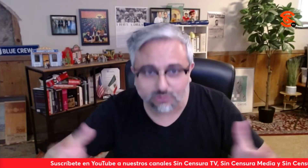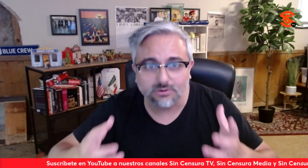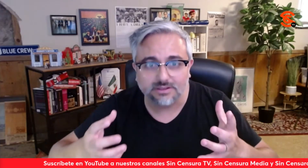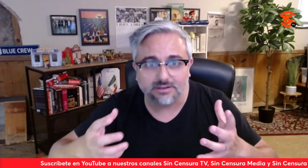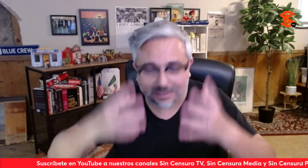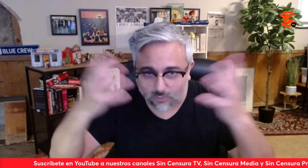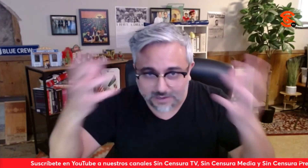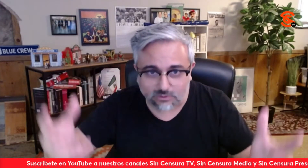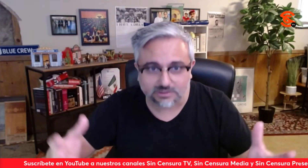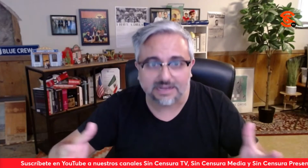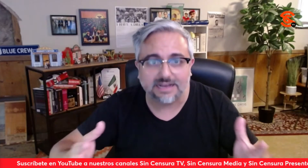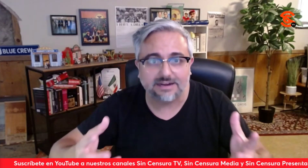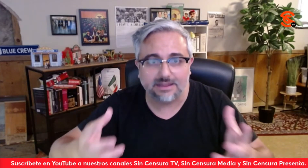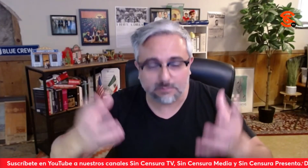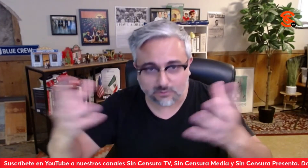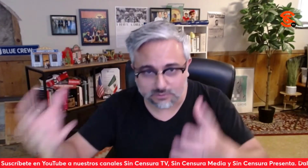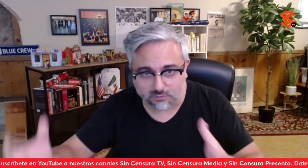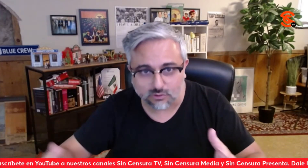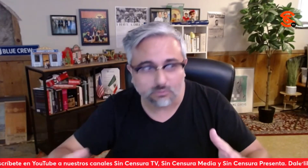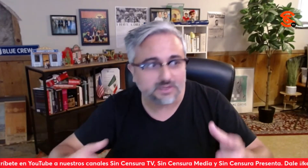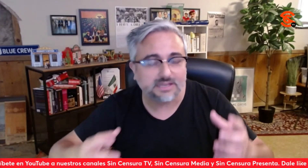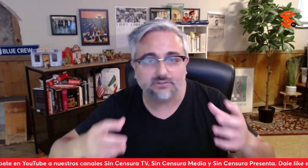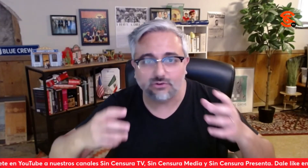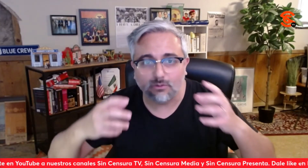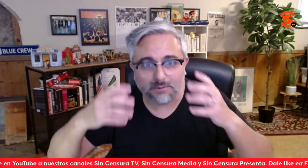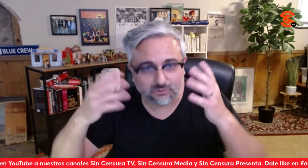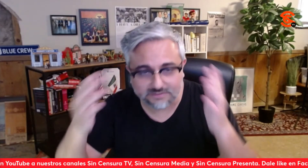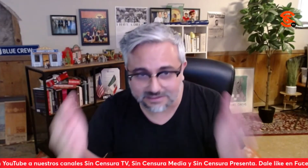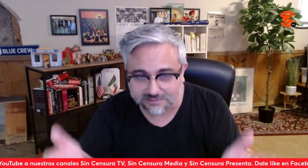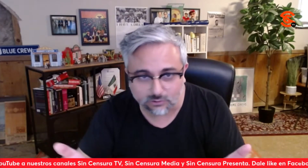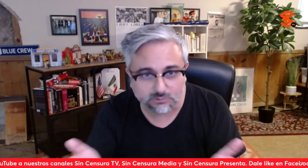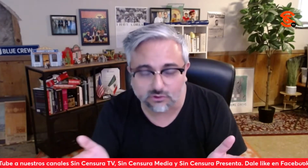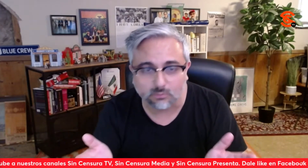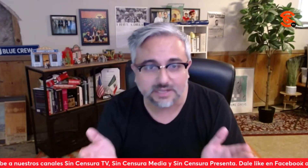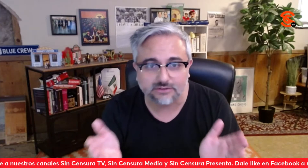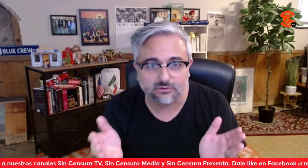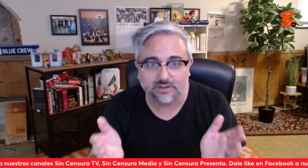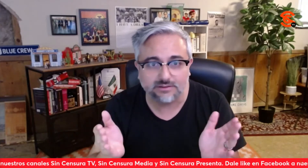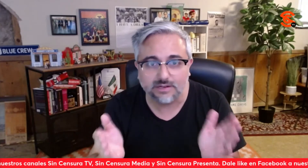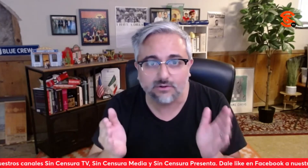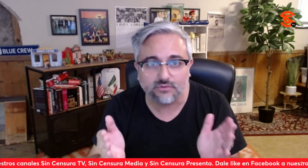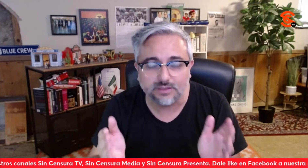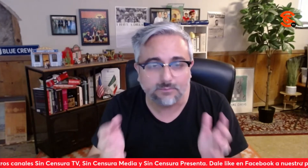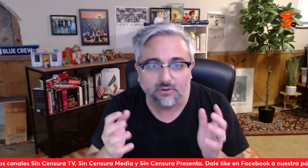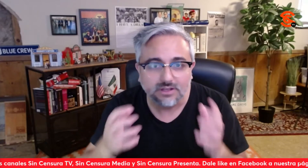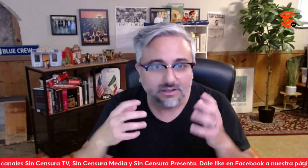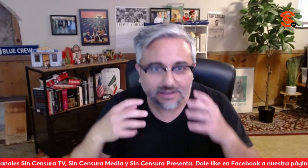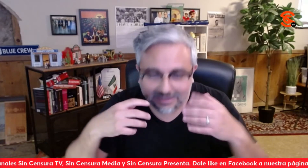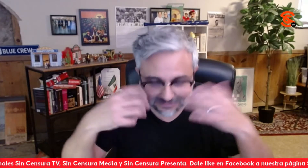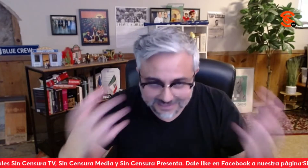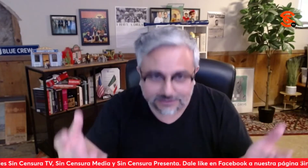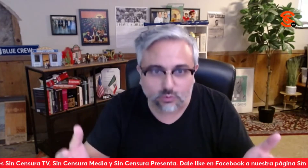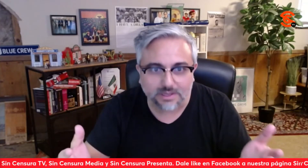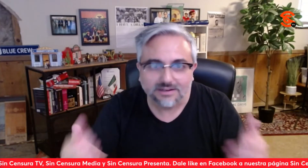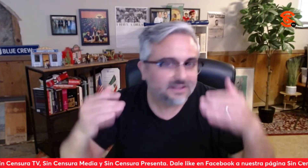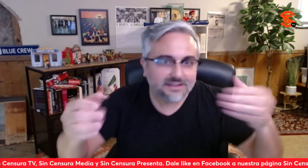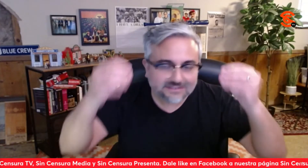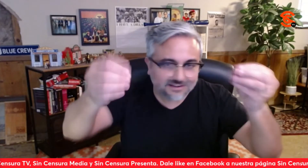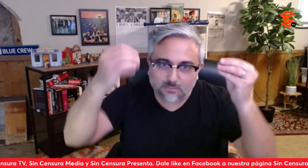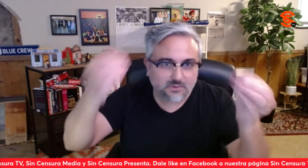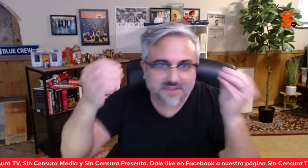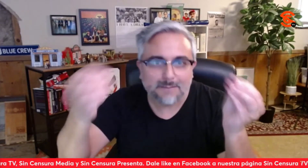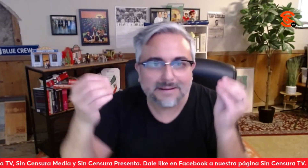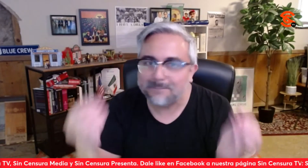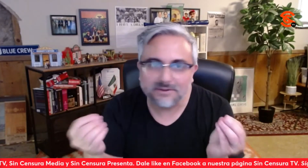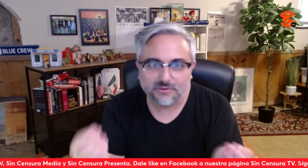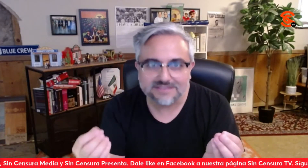incluso, ¿no?, graduados de la carrera de periodismo de comunicación, personas que han estado en los medios de comunicación durante un largo tiempo, así actúan, y se